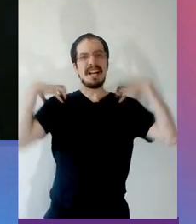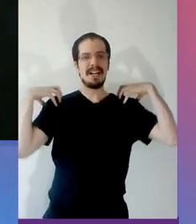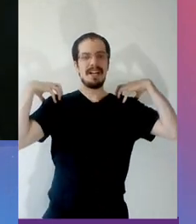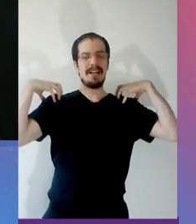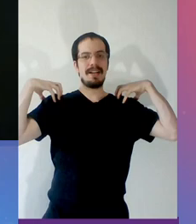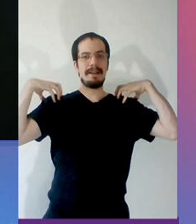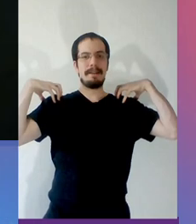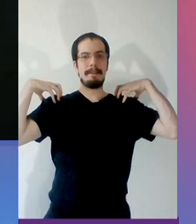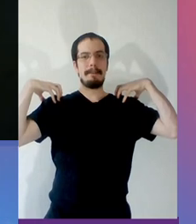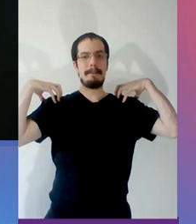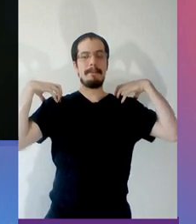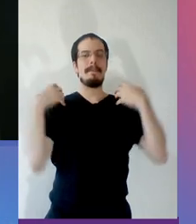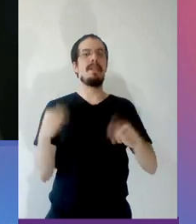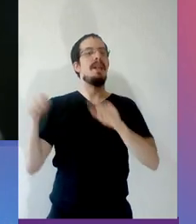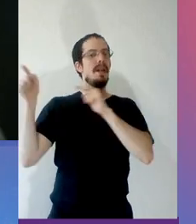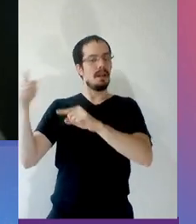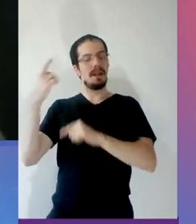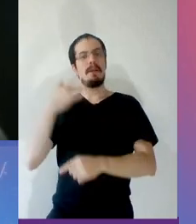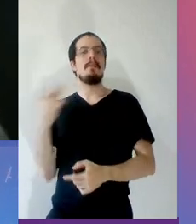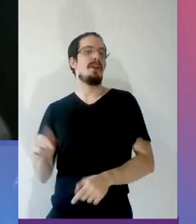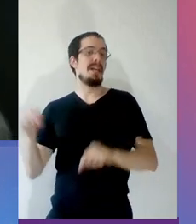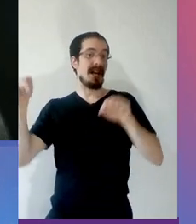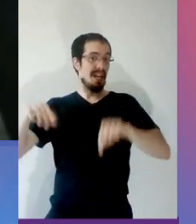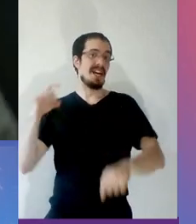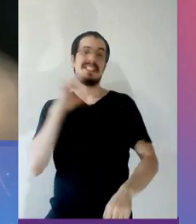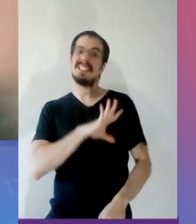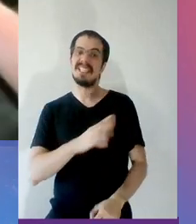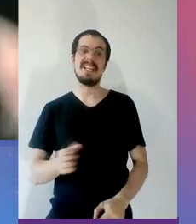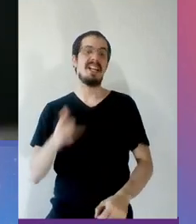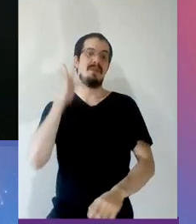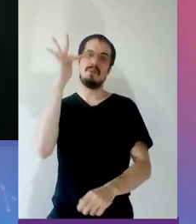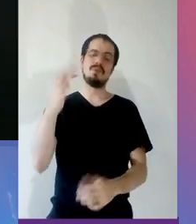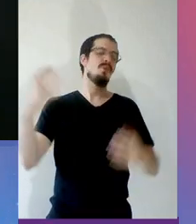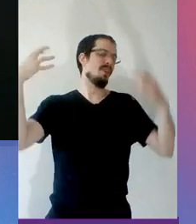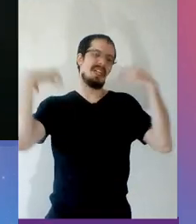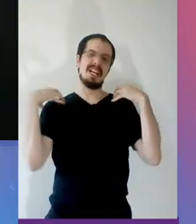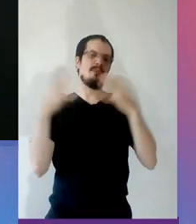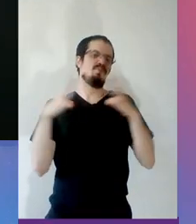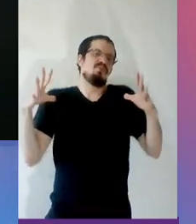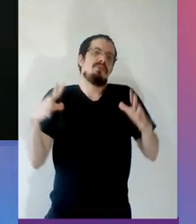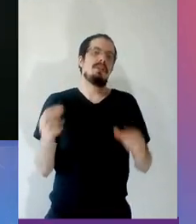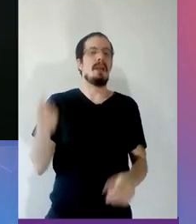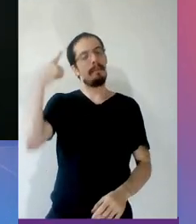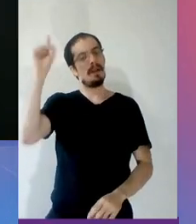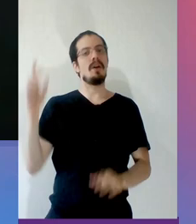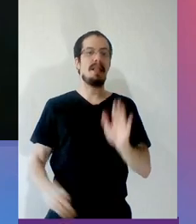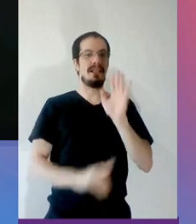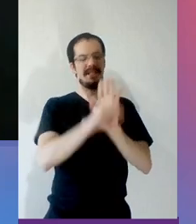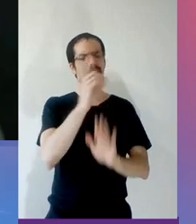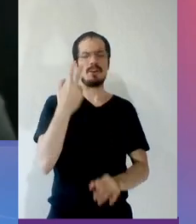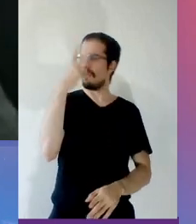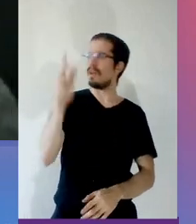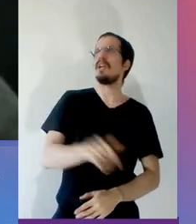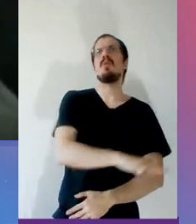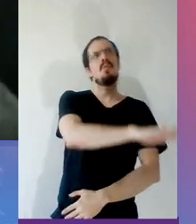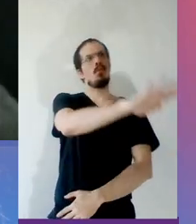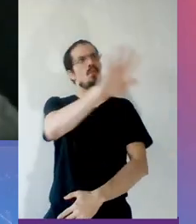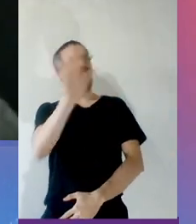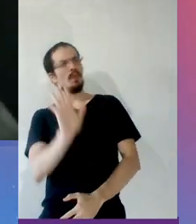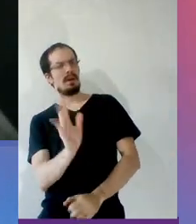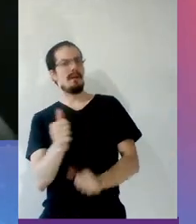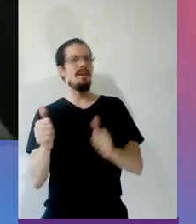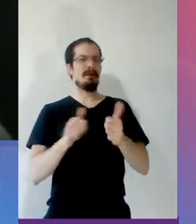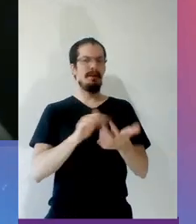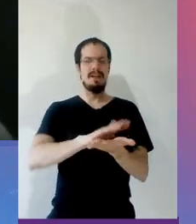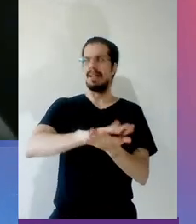este país. Ahora, una cosa es el desarrollo mirado así en forma limpia y pura, otra cosa es ver que también los